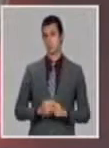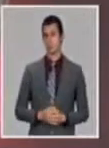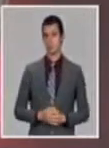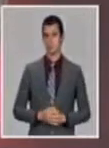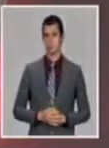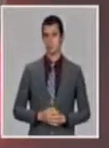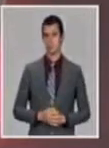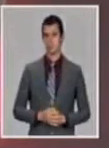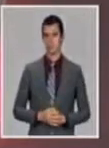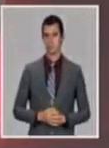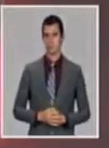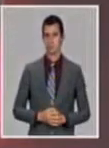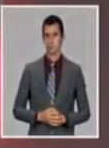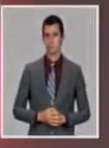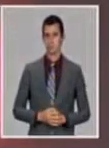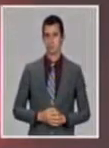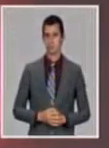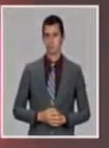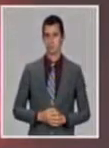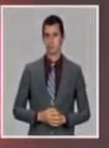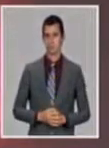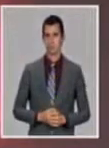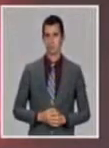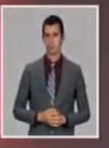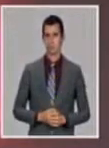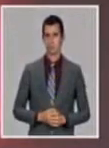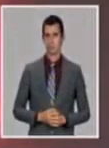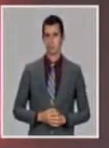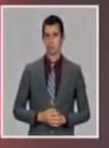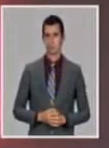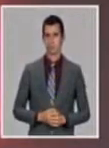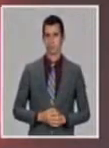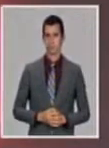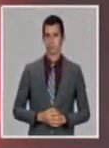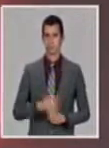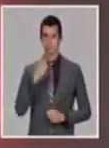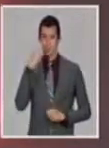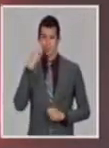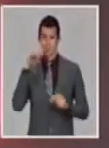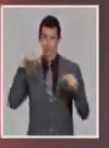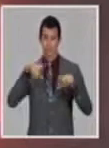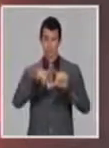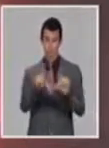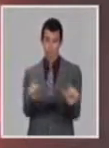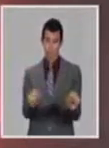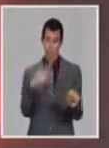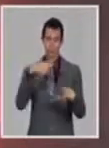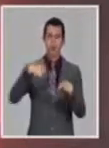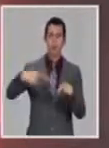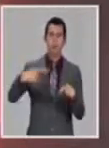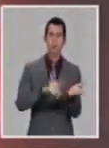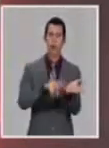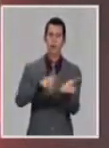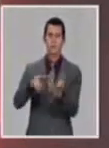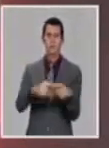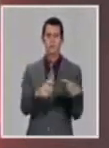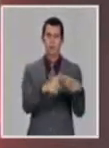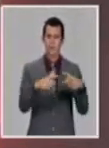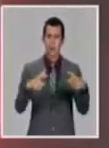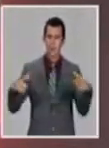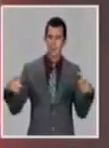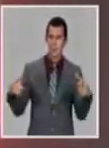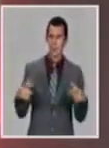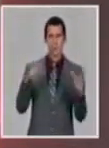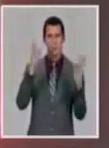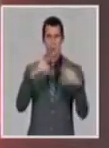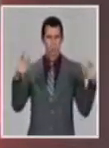riesgo es el enfrentar el peligro al que nos estamos enfrentando en nuestro país, con el crecimiento del número de casos que todos hemos estado siguiendo por los